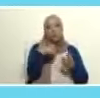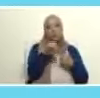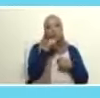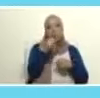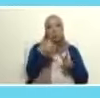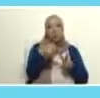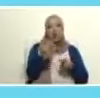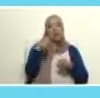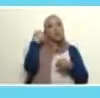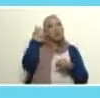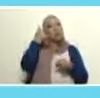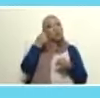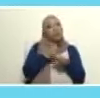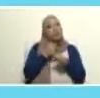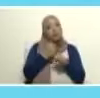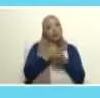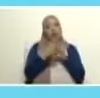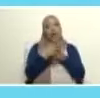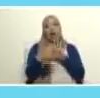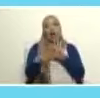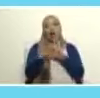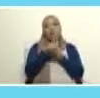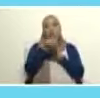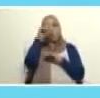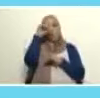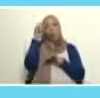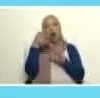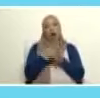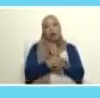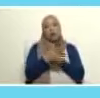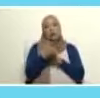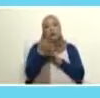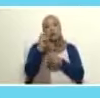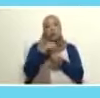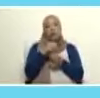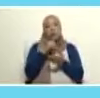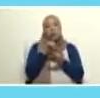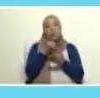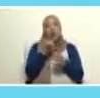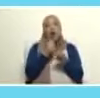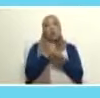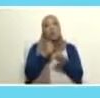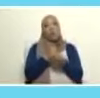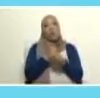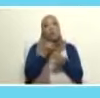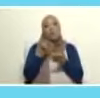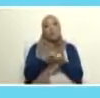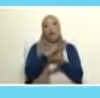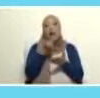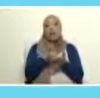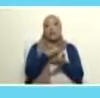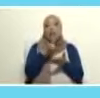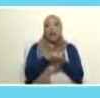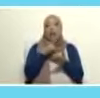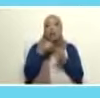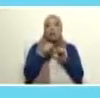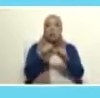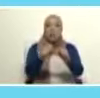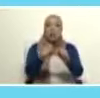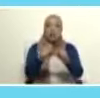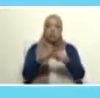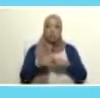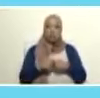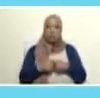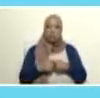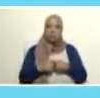sonar el teléfono, es que ya copió el código QR. Le va a entrar el canal de WhatsApp y usted pone seguir. Y